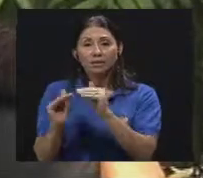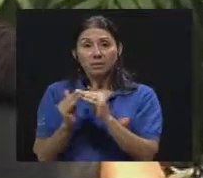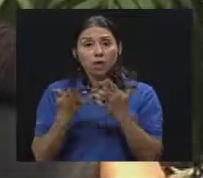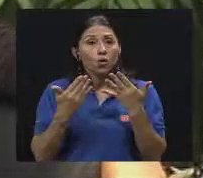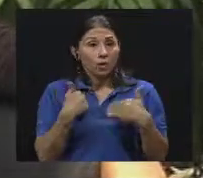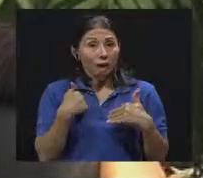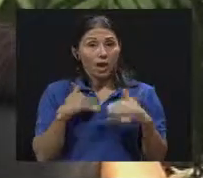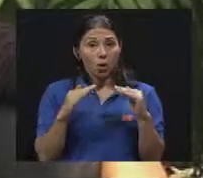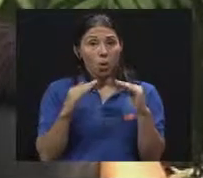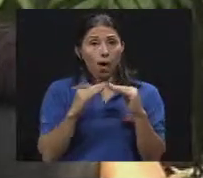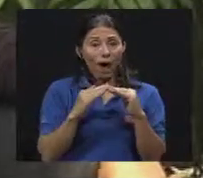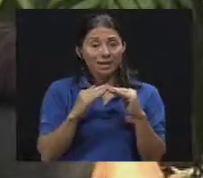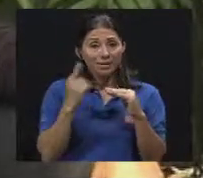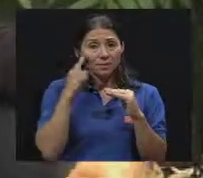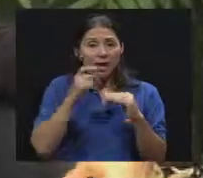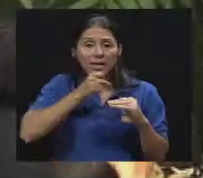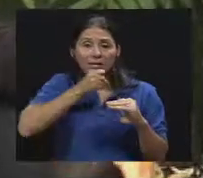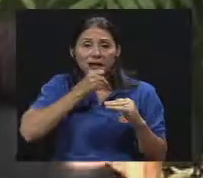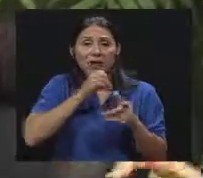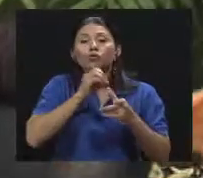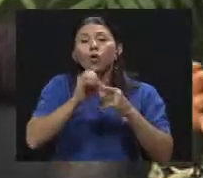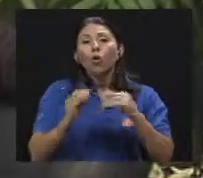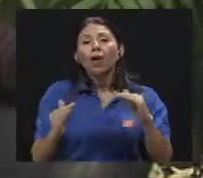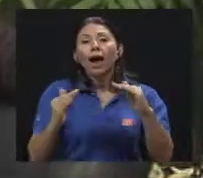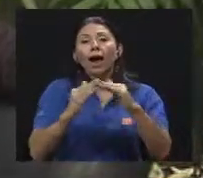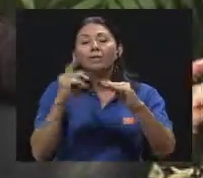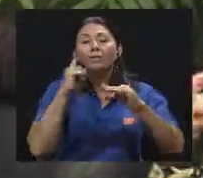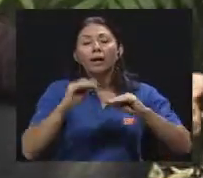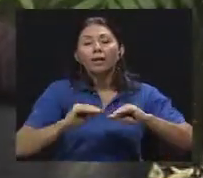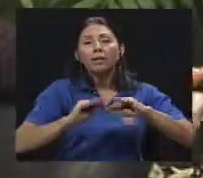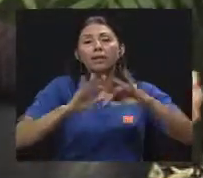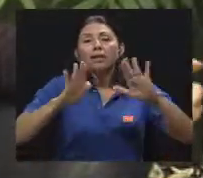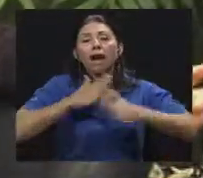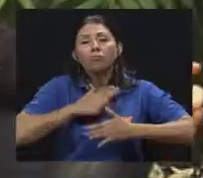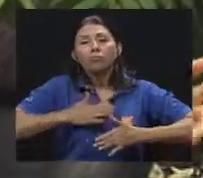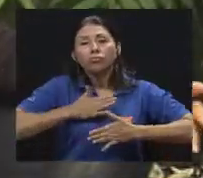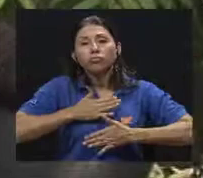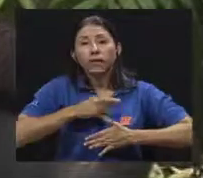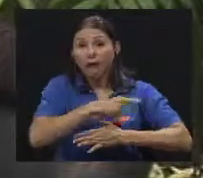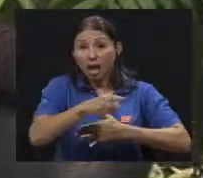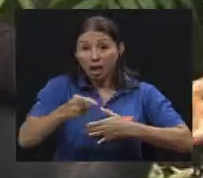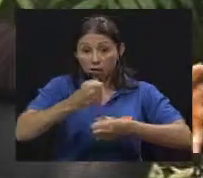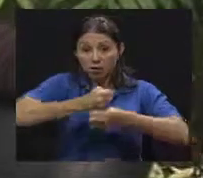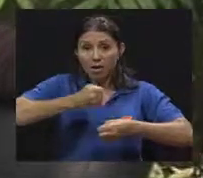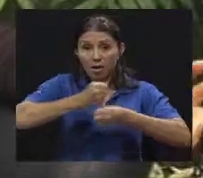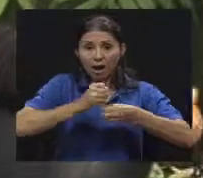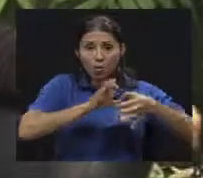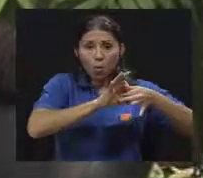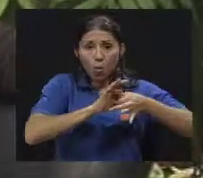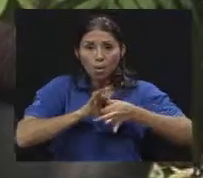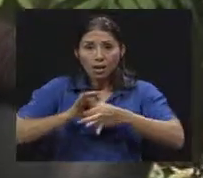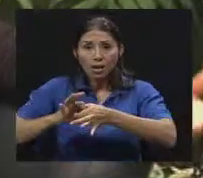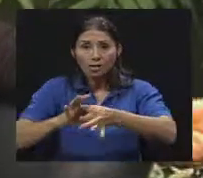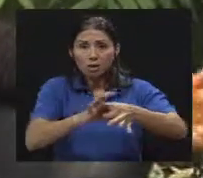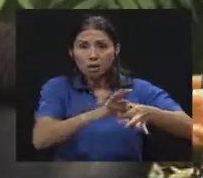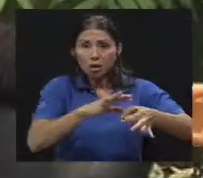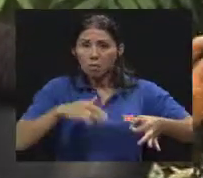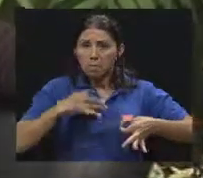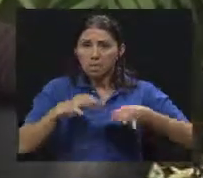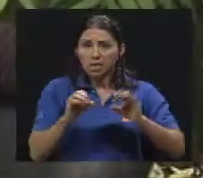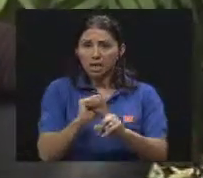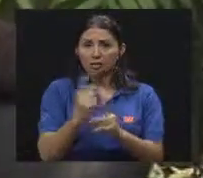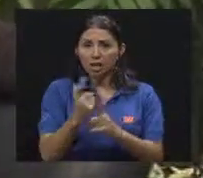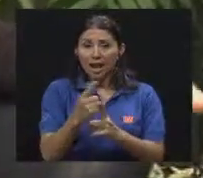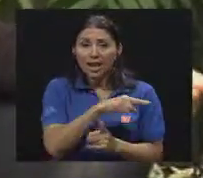donde hay hogares de ancianos, ¿verdad?, o centros diurnos que trabajan en coordinación o que tienen la categoría de organización de bienestar social